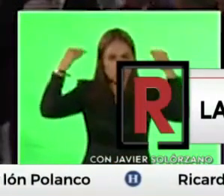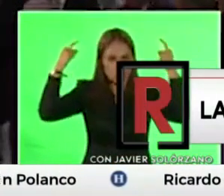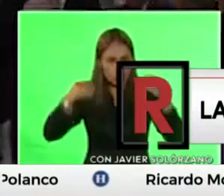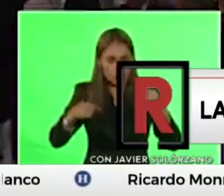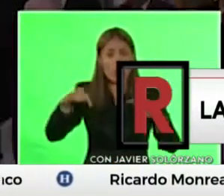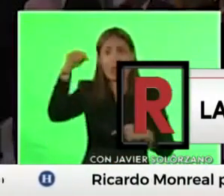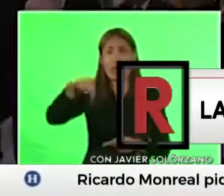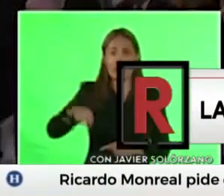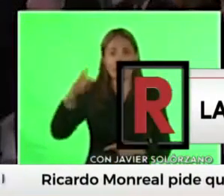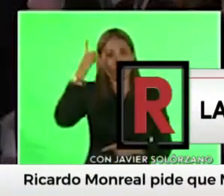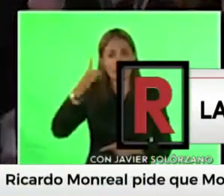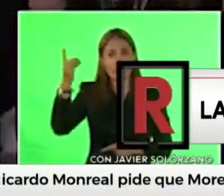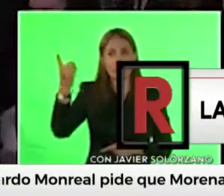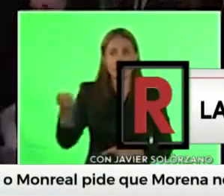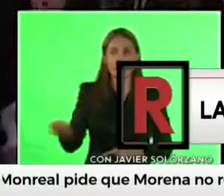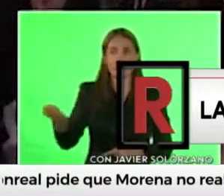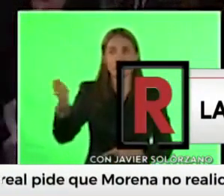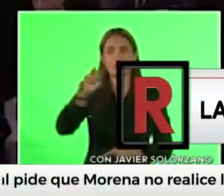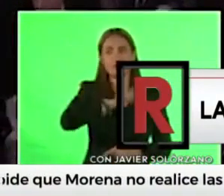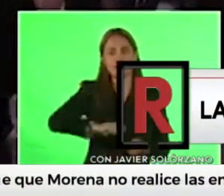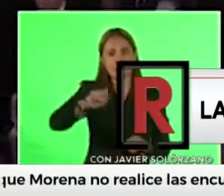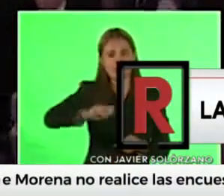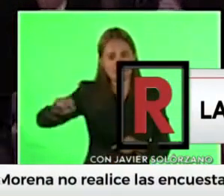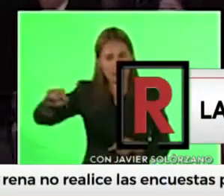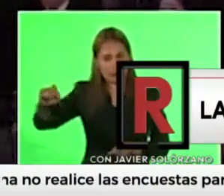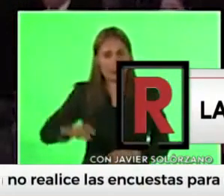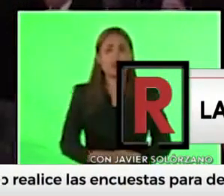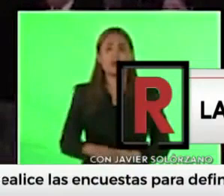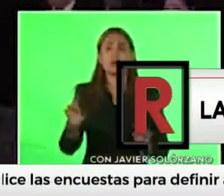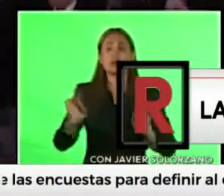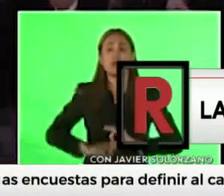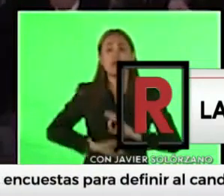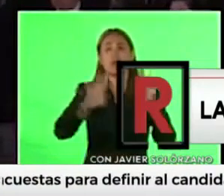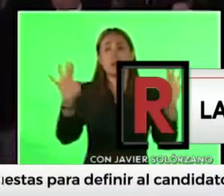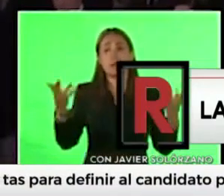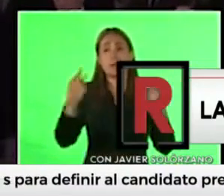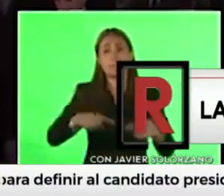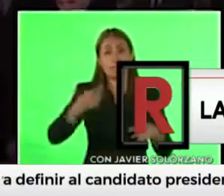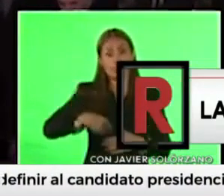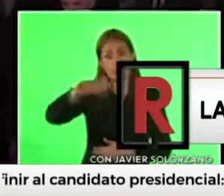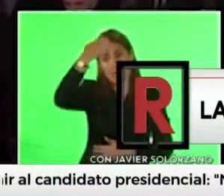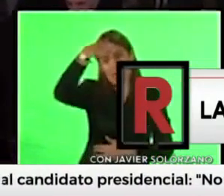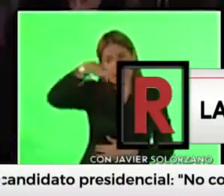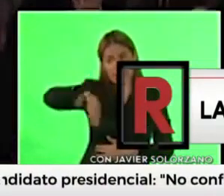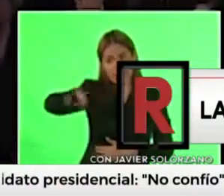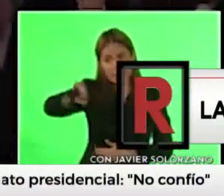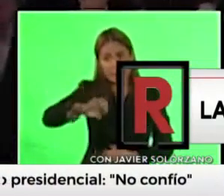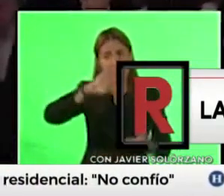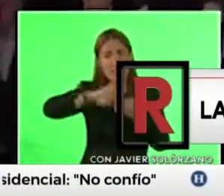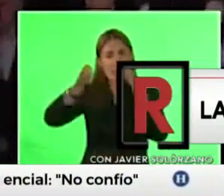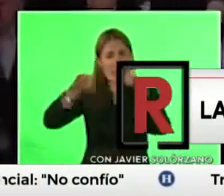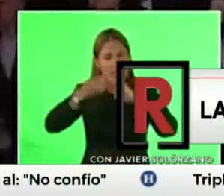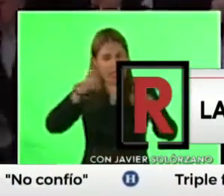podemos coincidir, y cuando no coincidamos, cómo hacemos para que esos diferendos no dividan, ¿no? Yo creo que ahí está el verdadero reto, el segundo reto. El primero